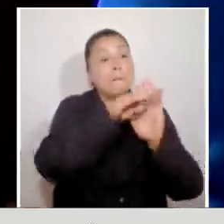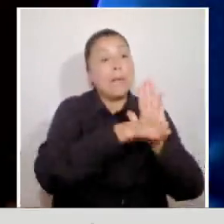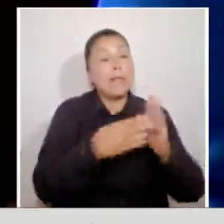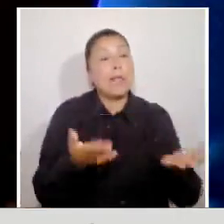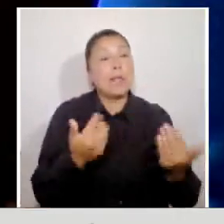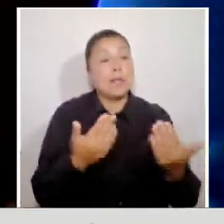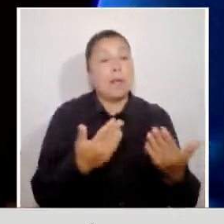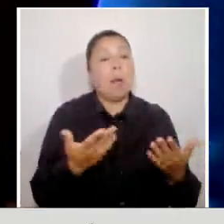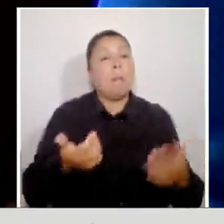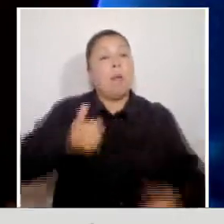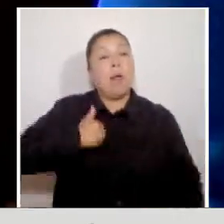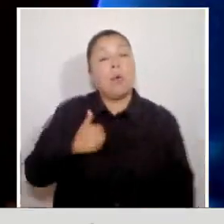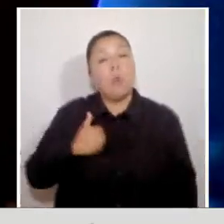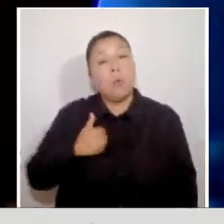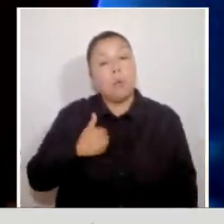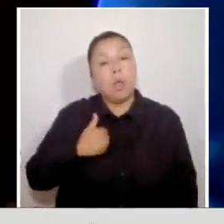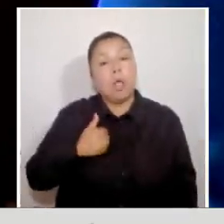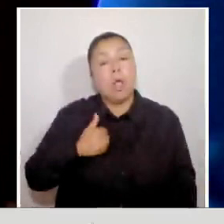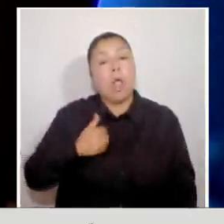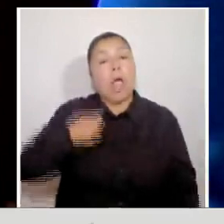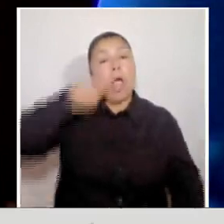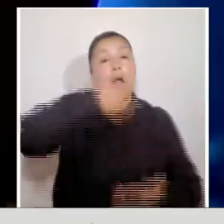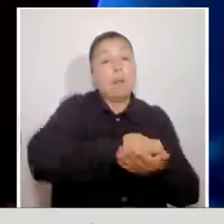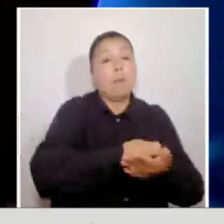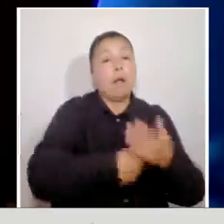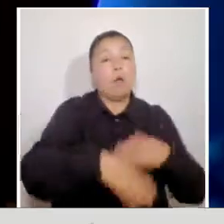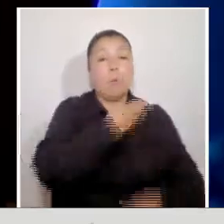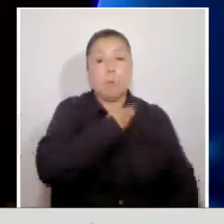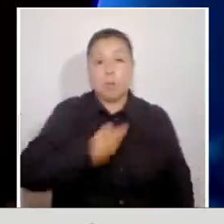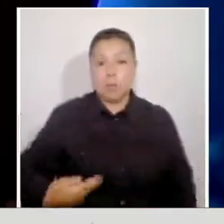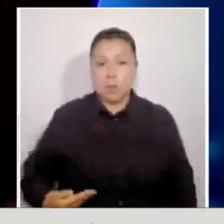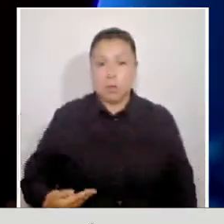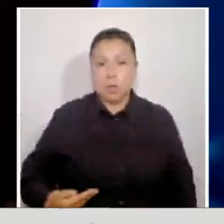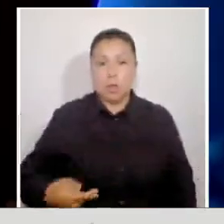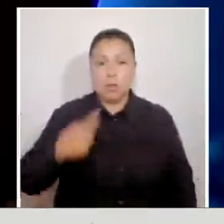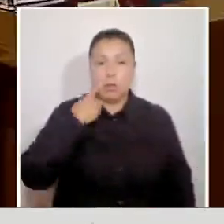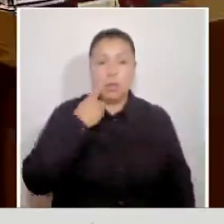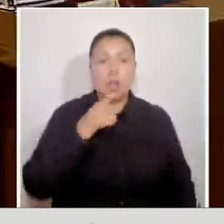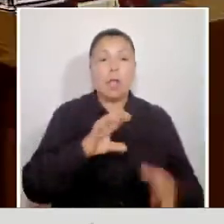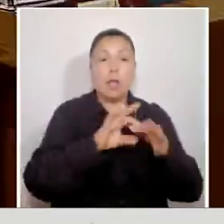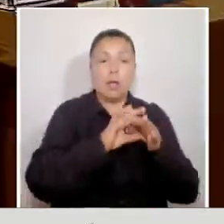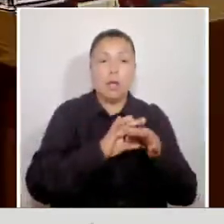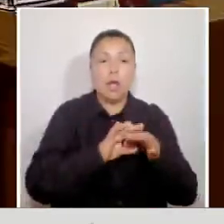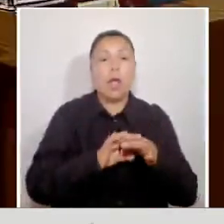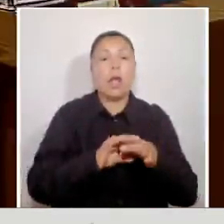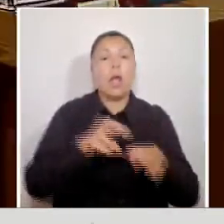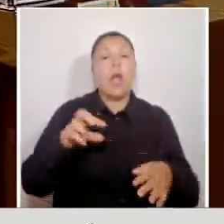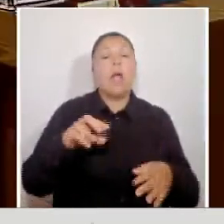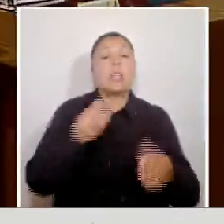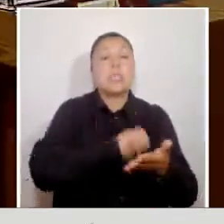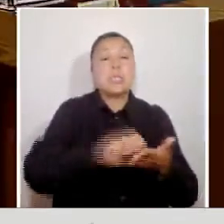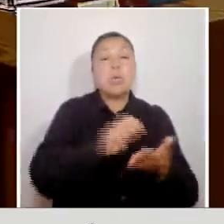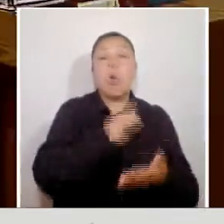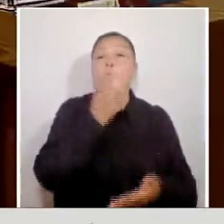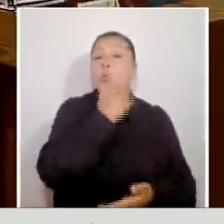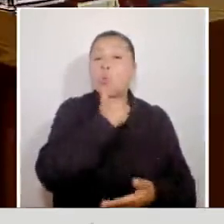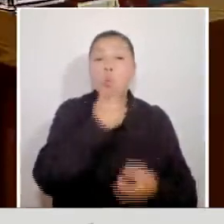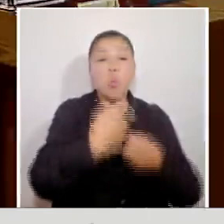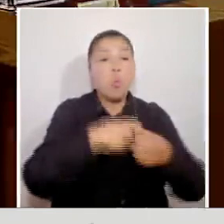dar cumplimiento a su pago presidente Gracias secretario no